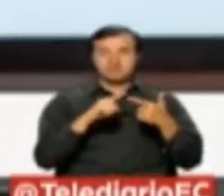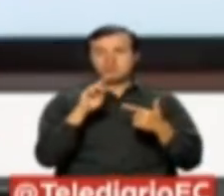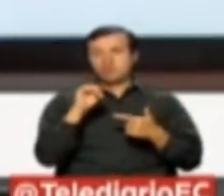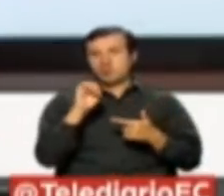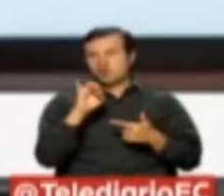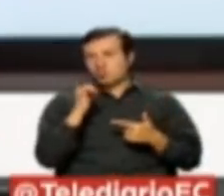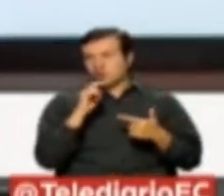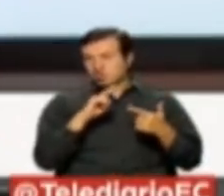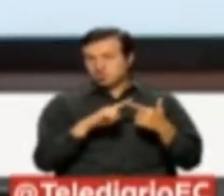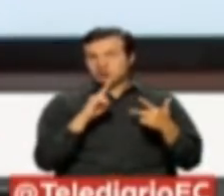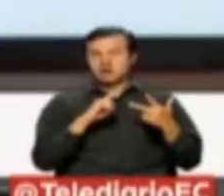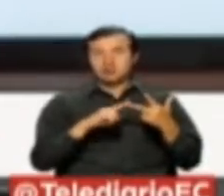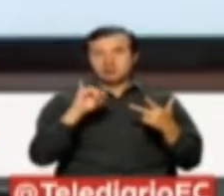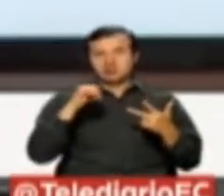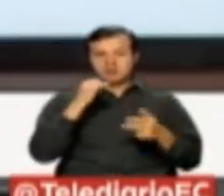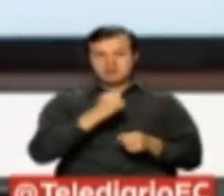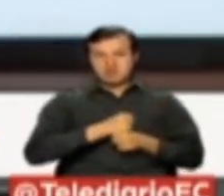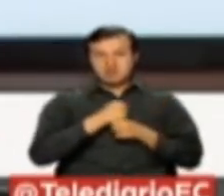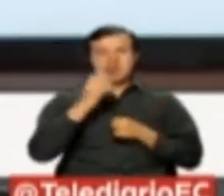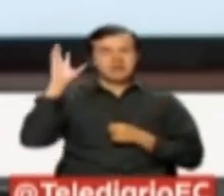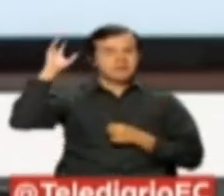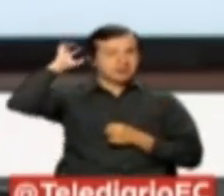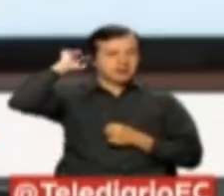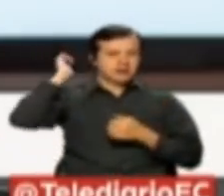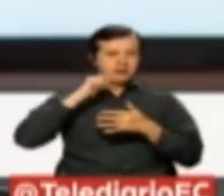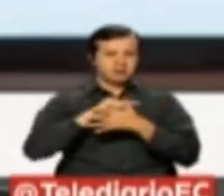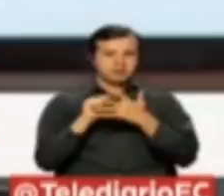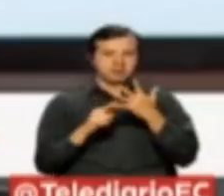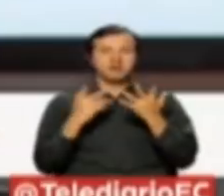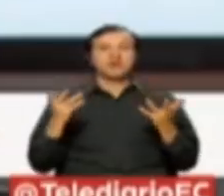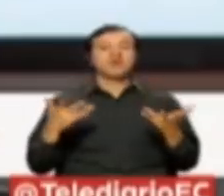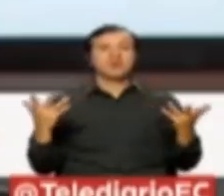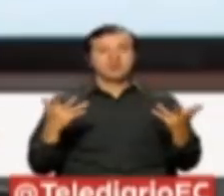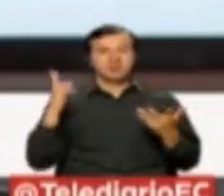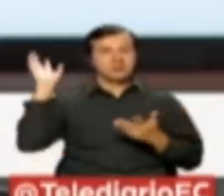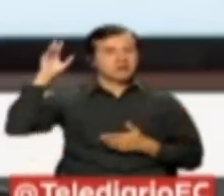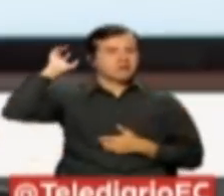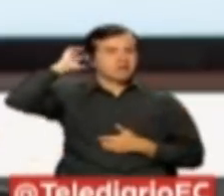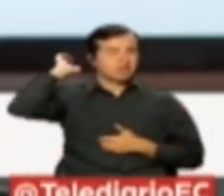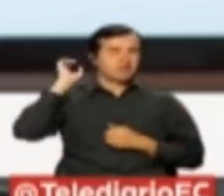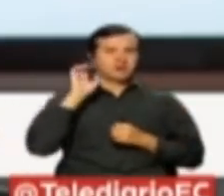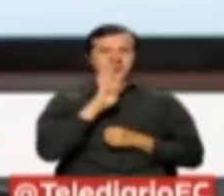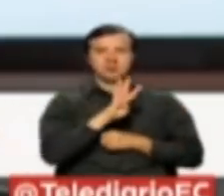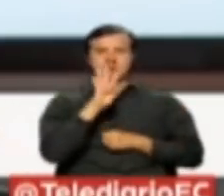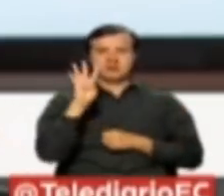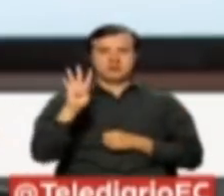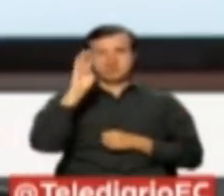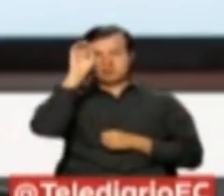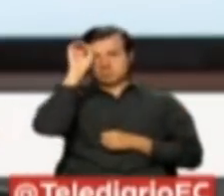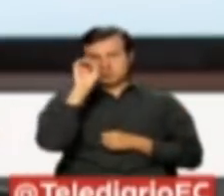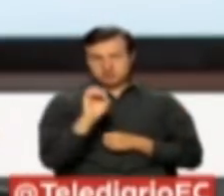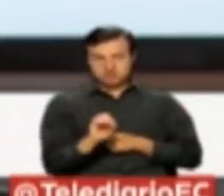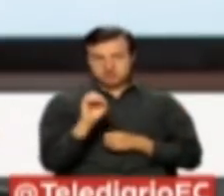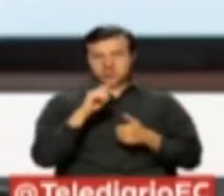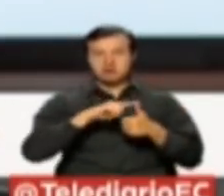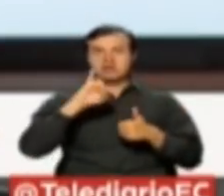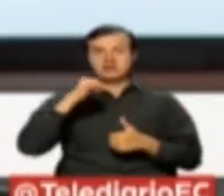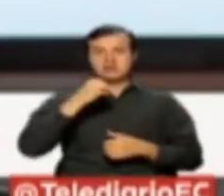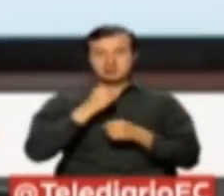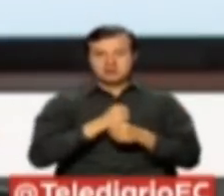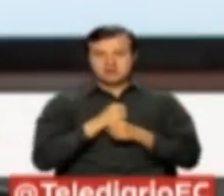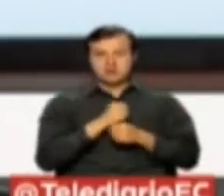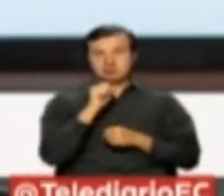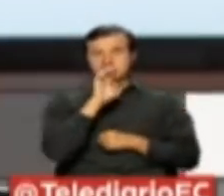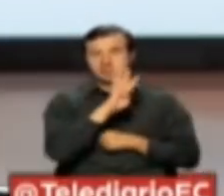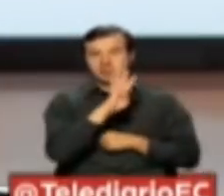boliva rosero a jimmy jairalá y a cynthia viteri los resultados fueron cynthia viteri tiene 44 % jimmy jairalá